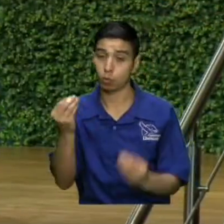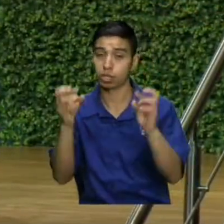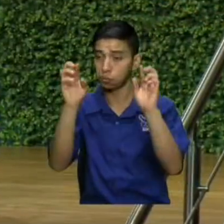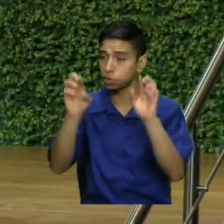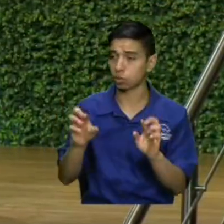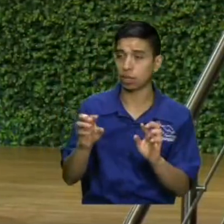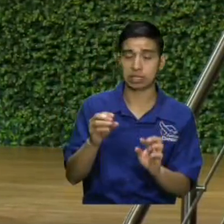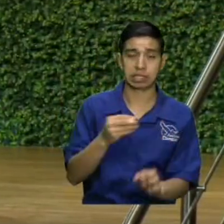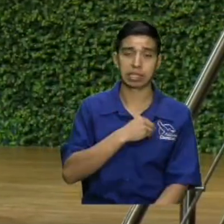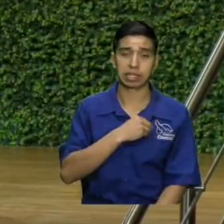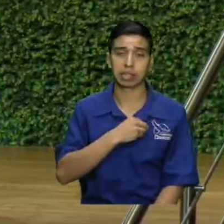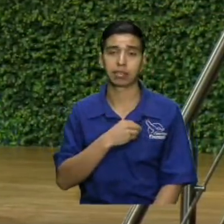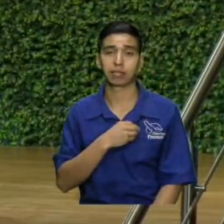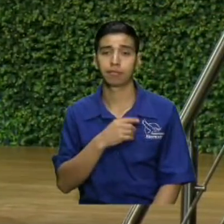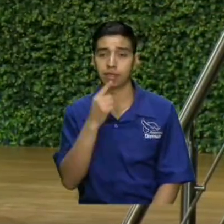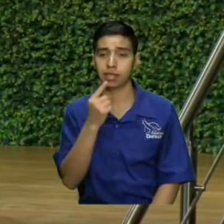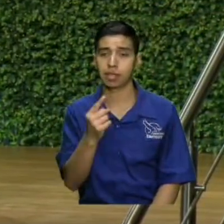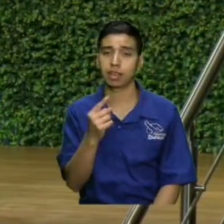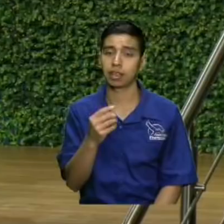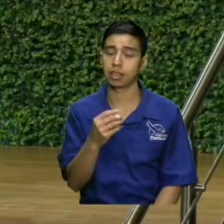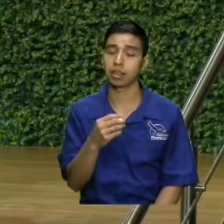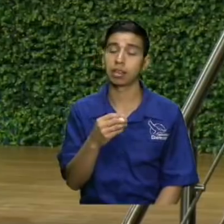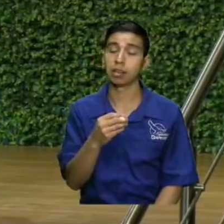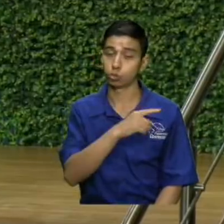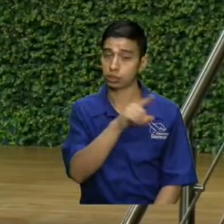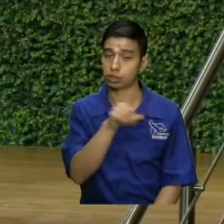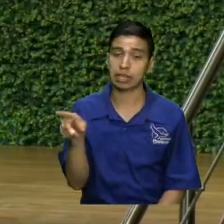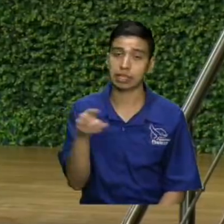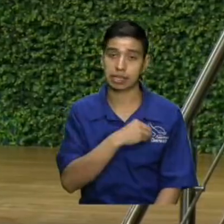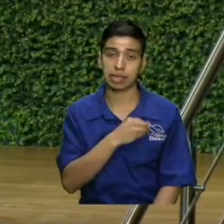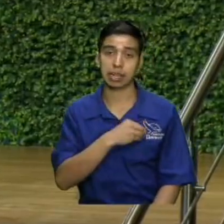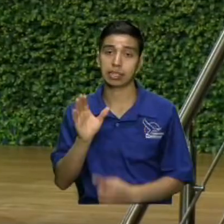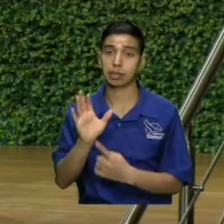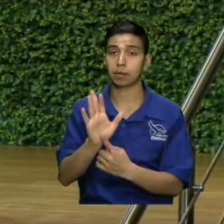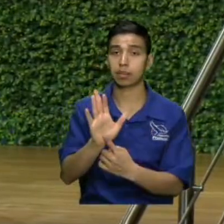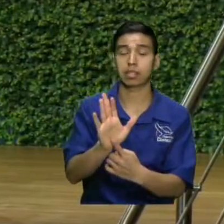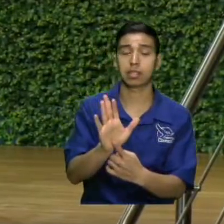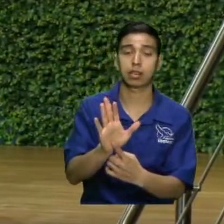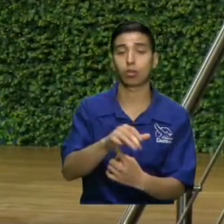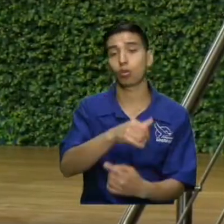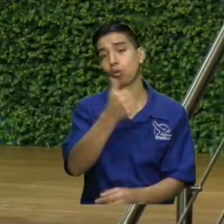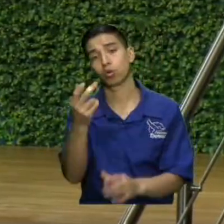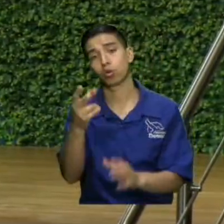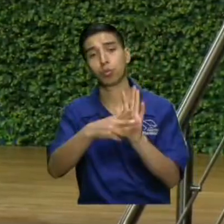¿Quiere que se lo afirme con otro versículo más? Para mí es suficiente, pero se lo voy a decir.